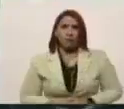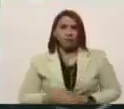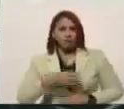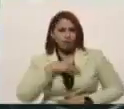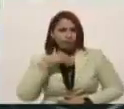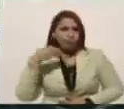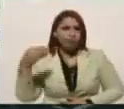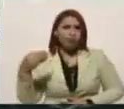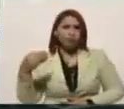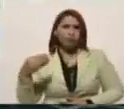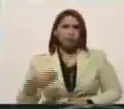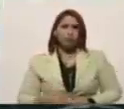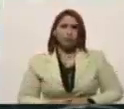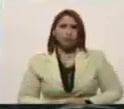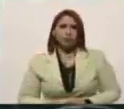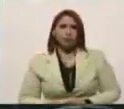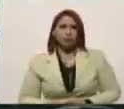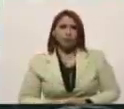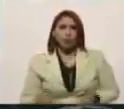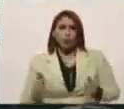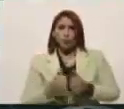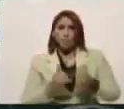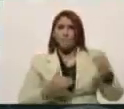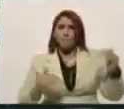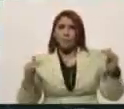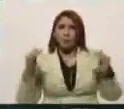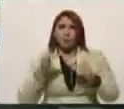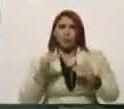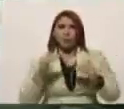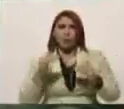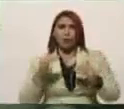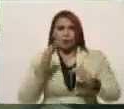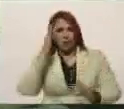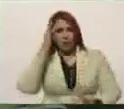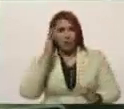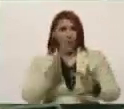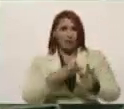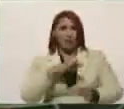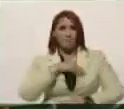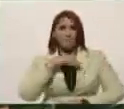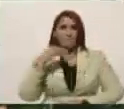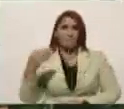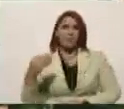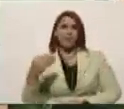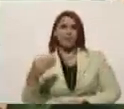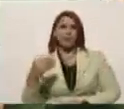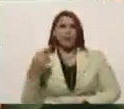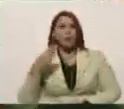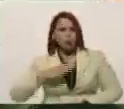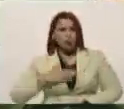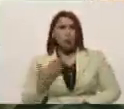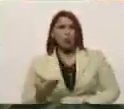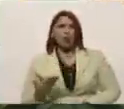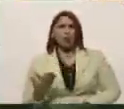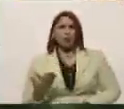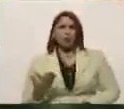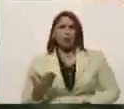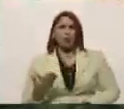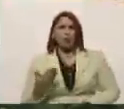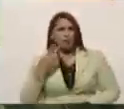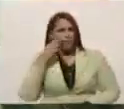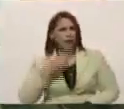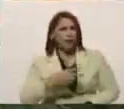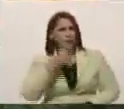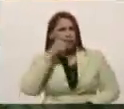espíritu. Con moral, con fe y con espíritu, uno cabalga el terreno que le